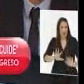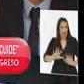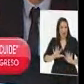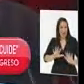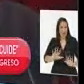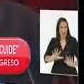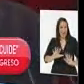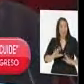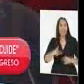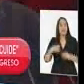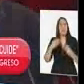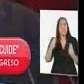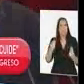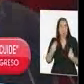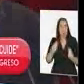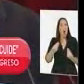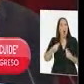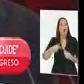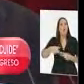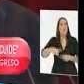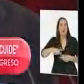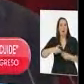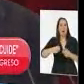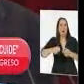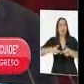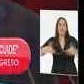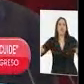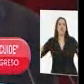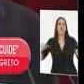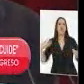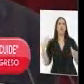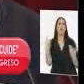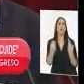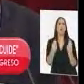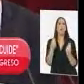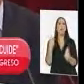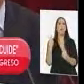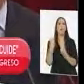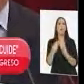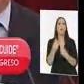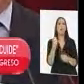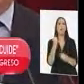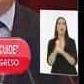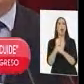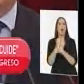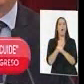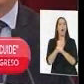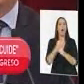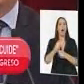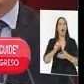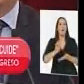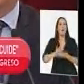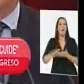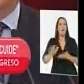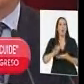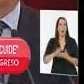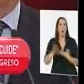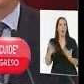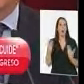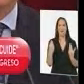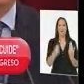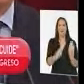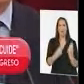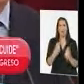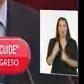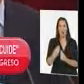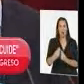ponerse un poquito en la piel del otro. Por eso, lo que yo les decía antes, nosotros pretendemos que los maestros acepten algo que ninguno de nosotros